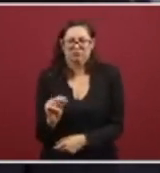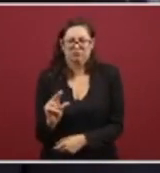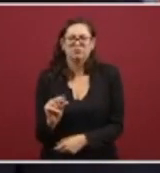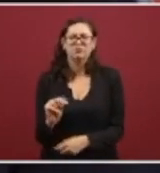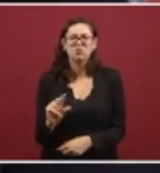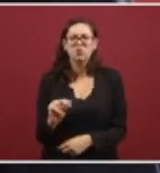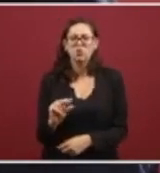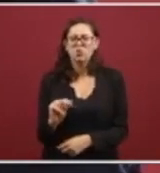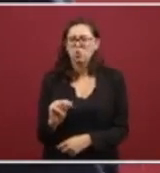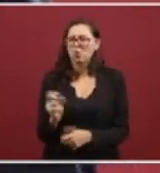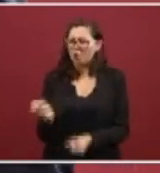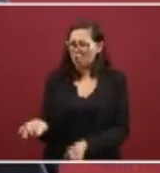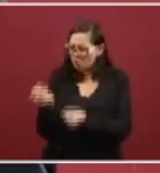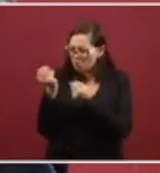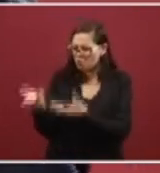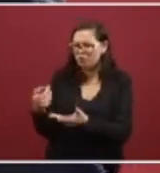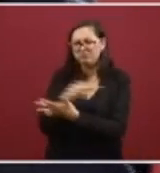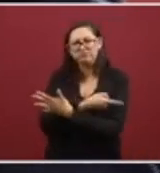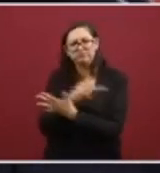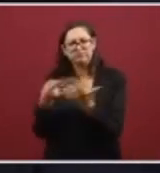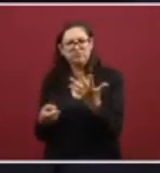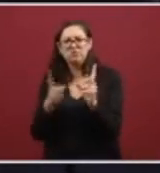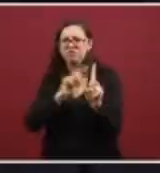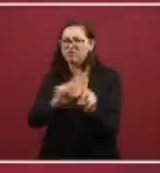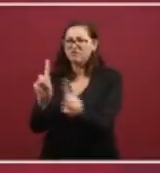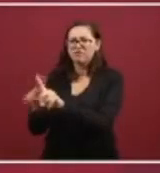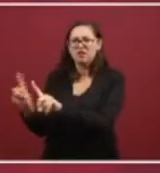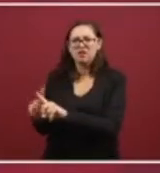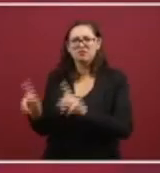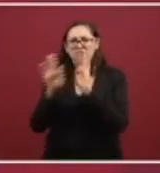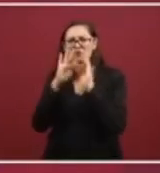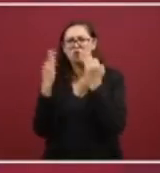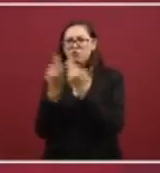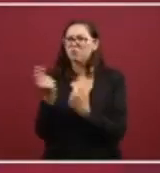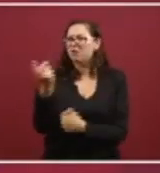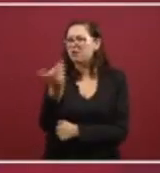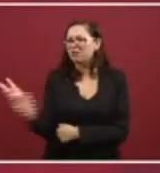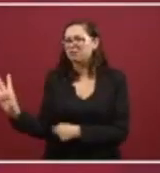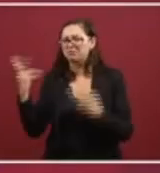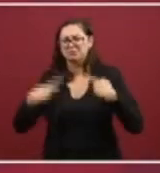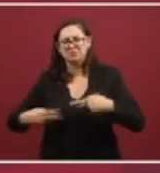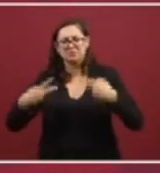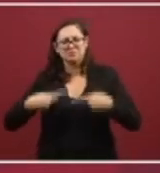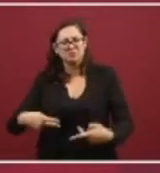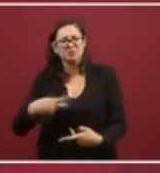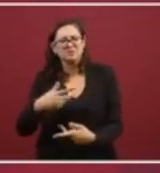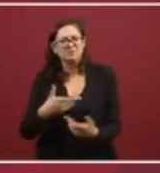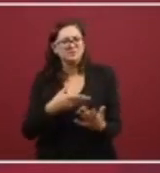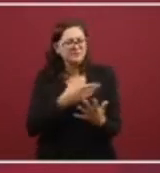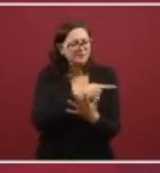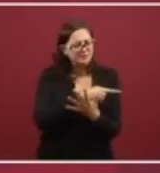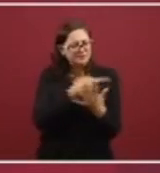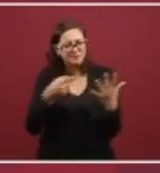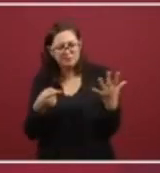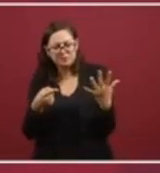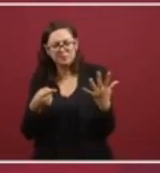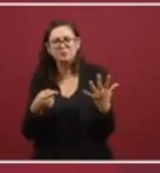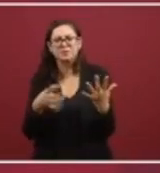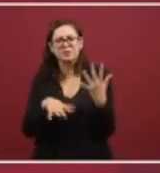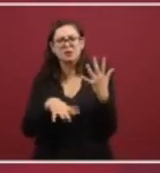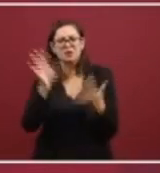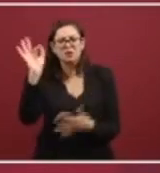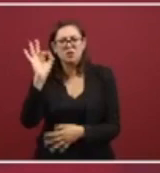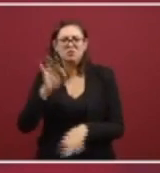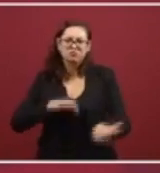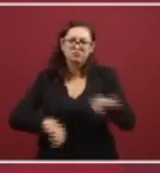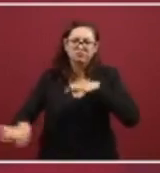sino dar opciones, dar alternativas a la gente para que puedan trabajar